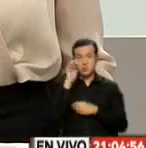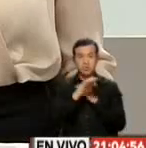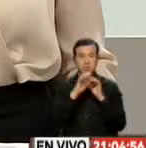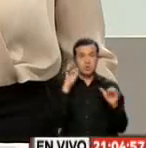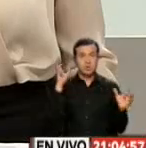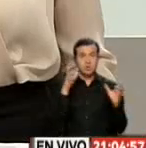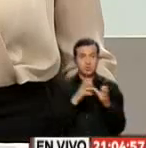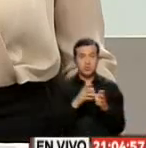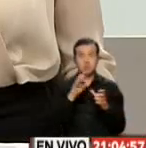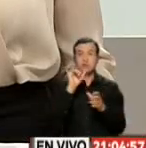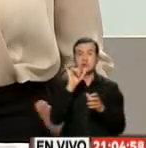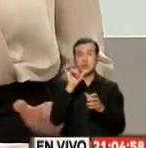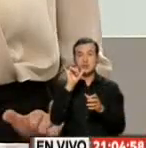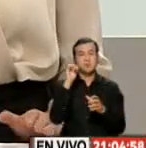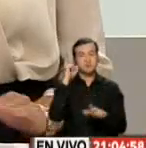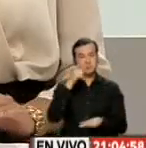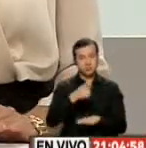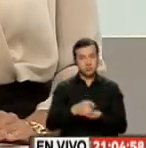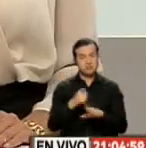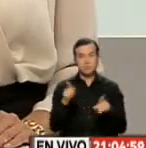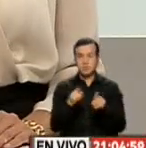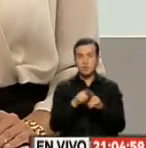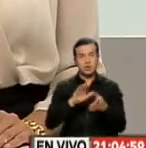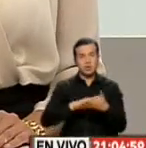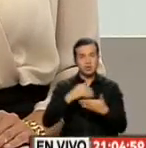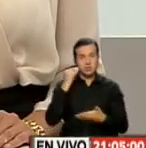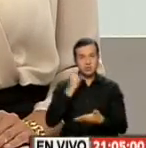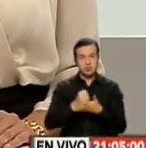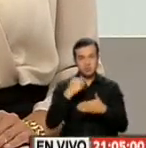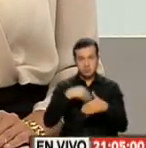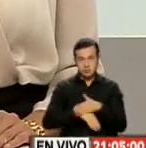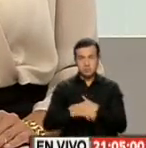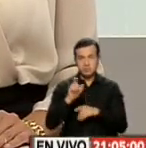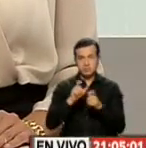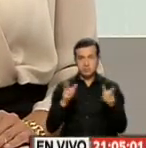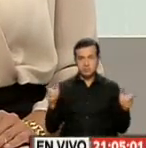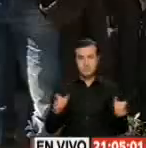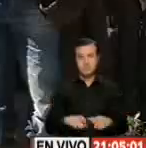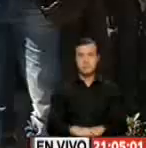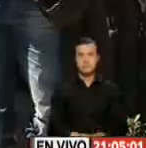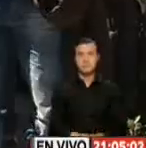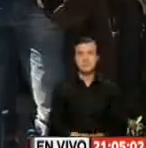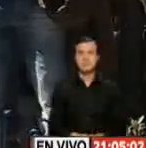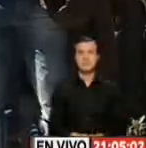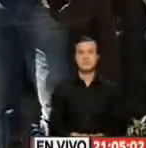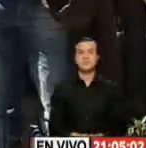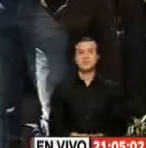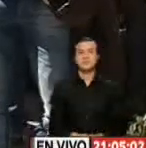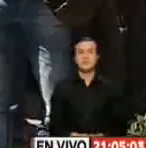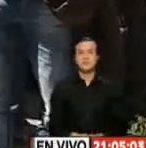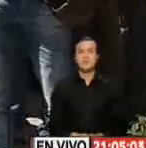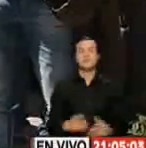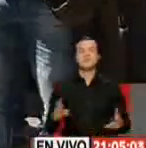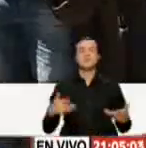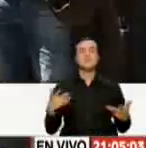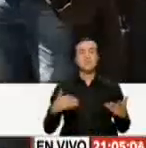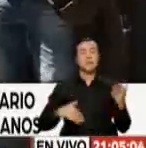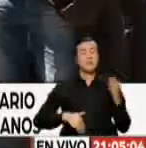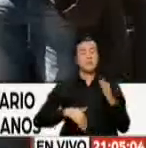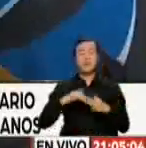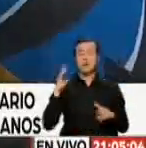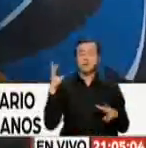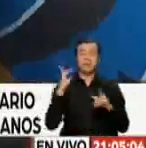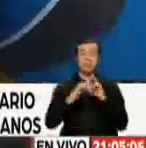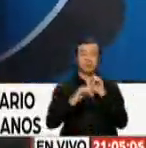que desde este sábado exigirá también el pasaporte para el ingreso de los migrantes. Se trata del mayor